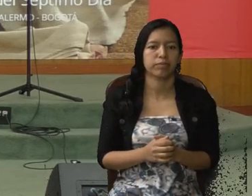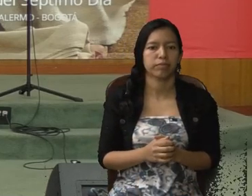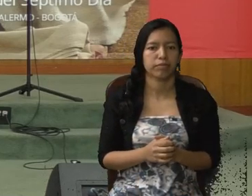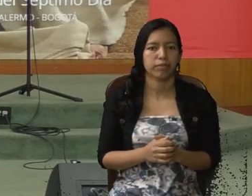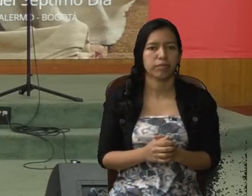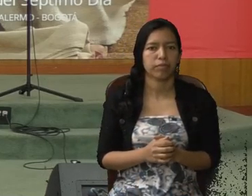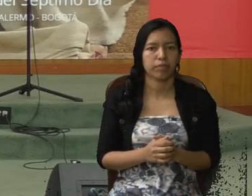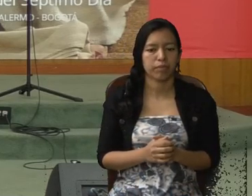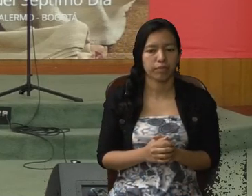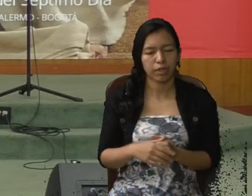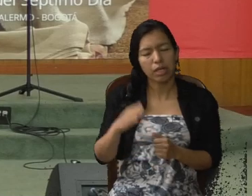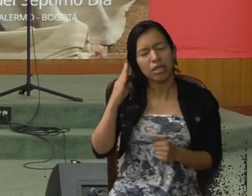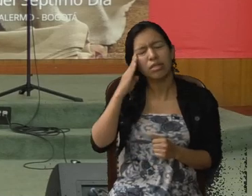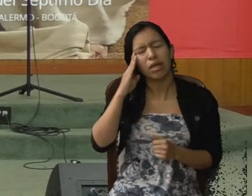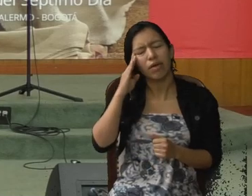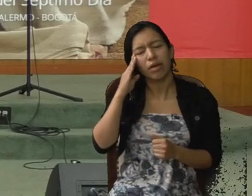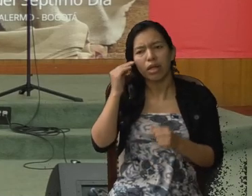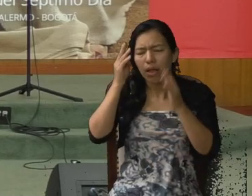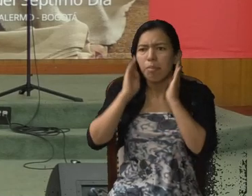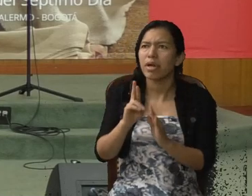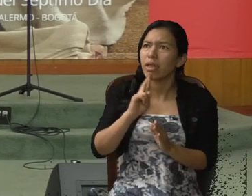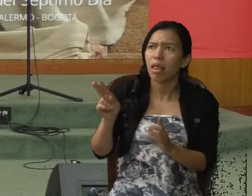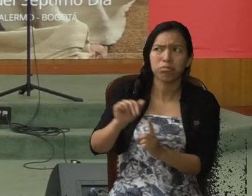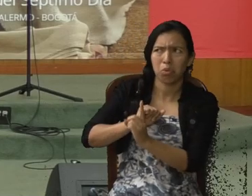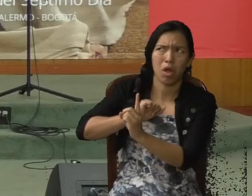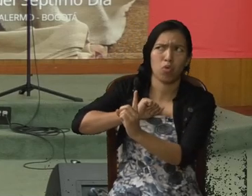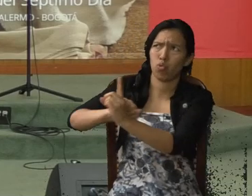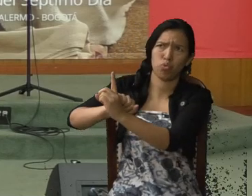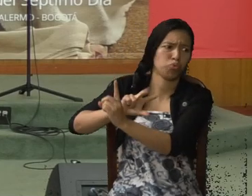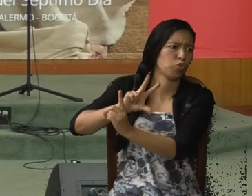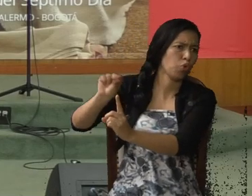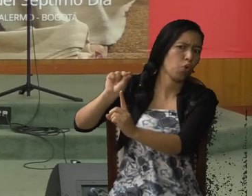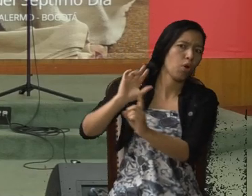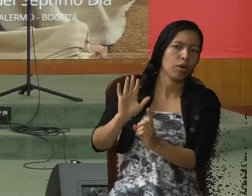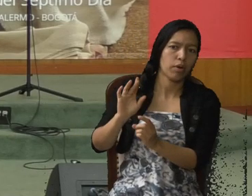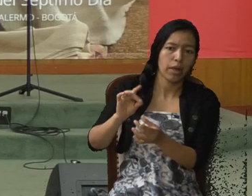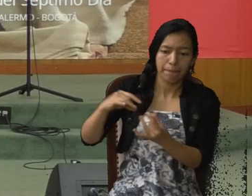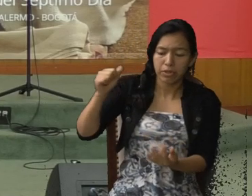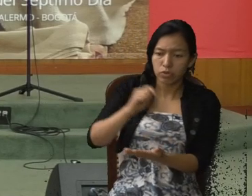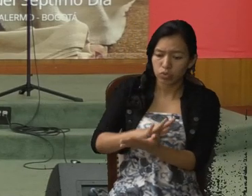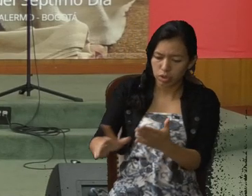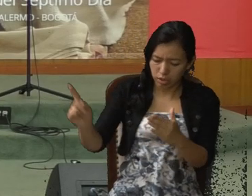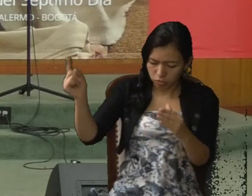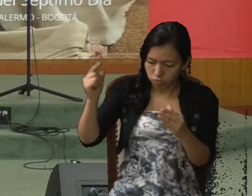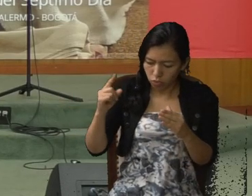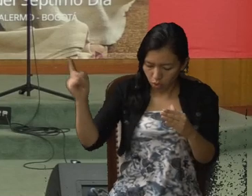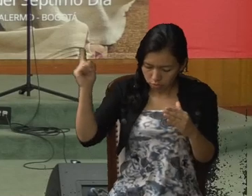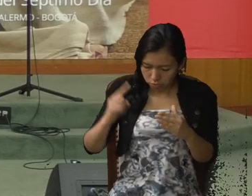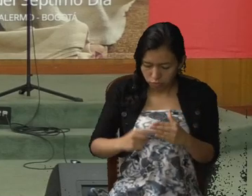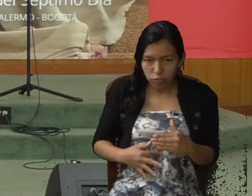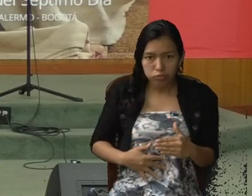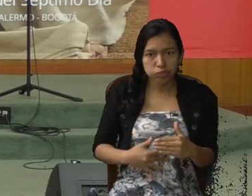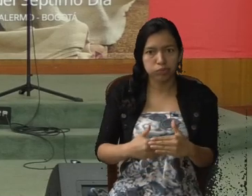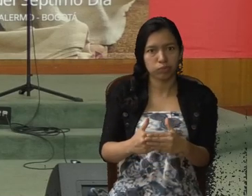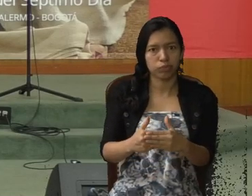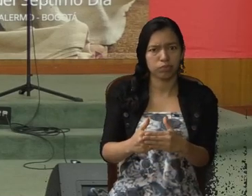¿Saben? María habría podido rechazar al Espíritu Santo. Porque era el Espíritu Santo quien iba a plantar esta semilla en su